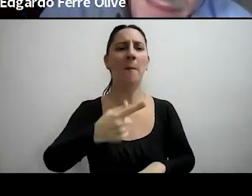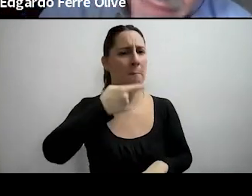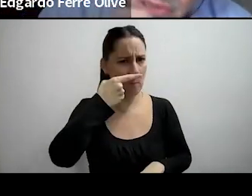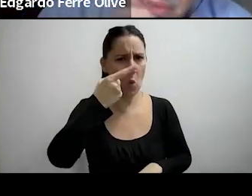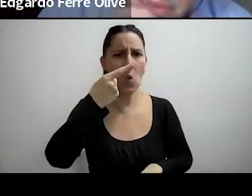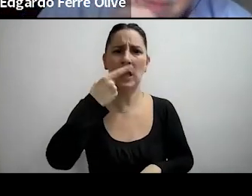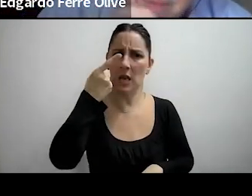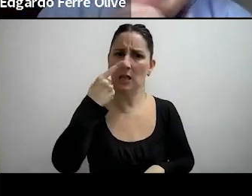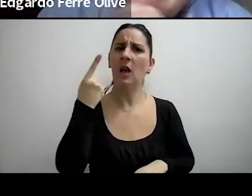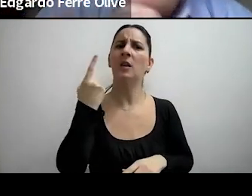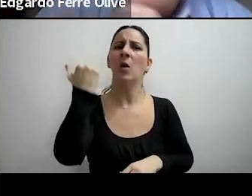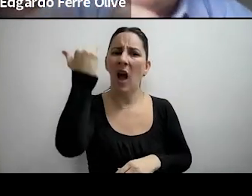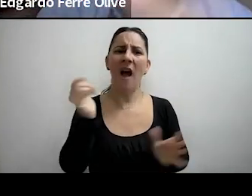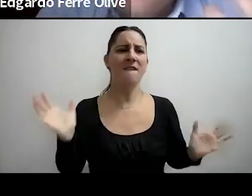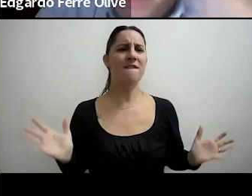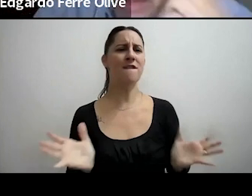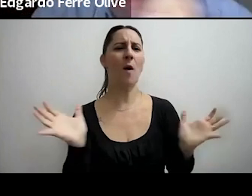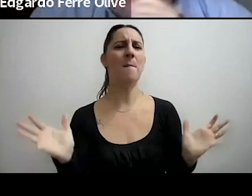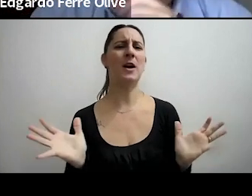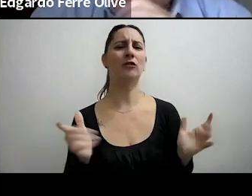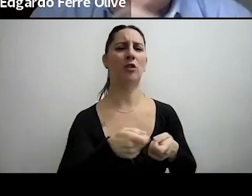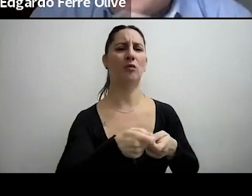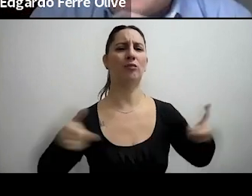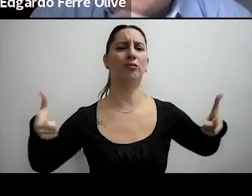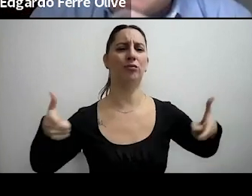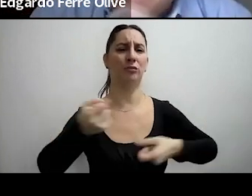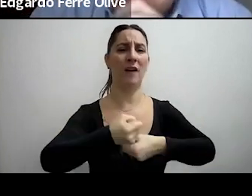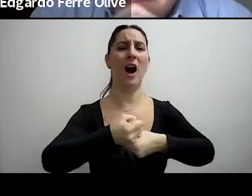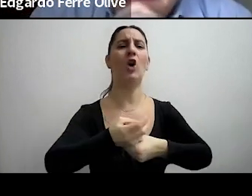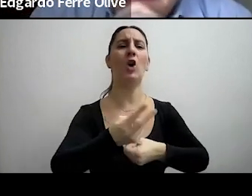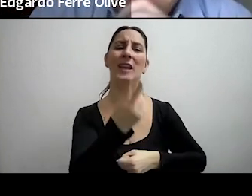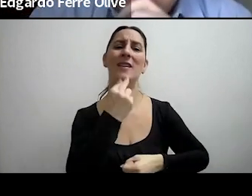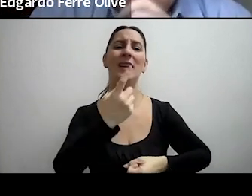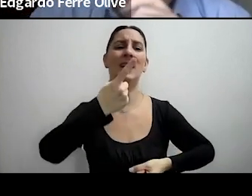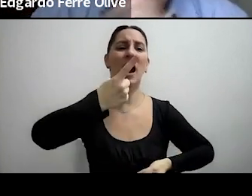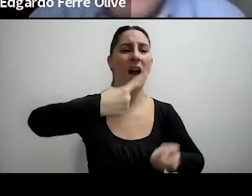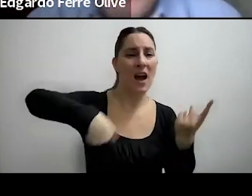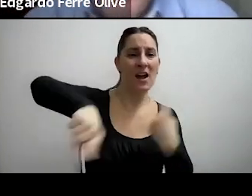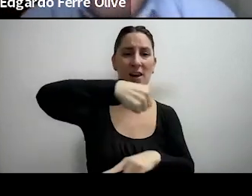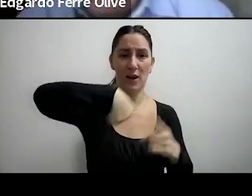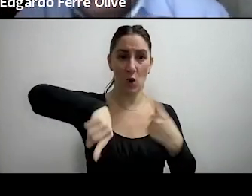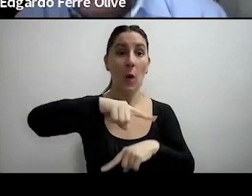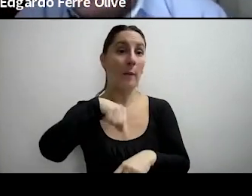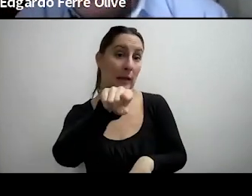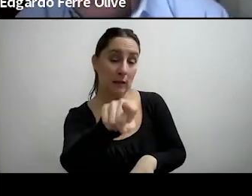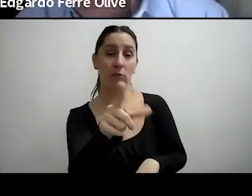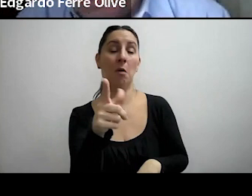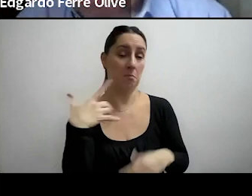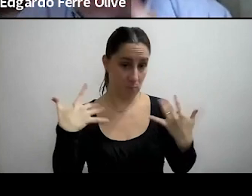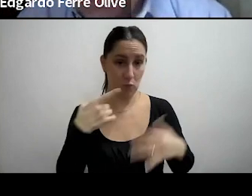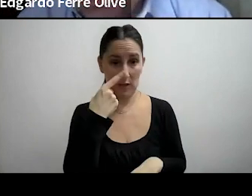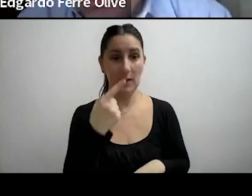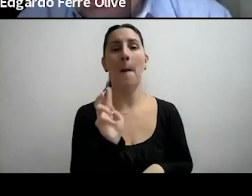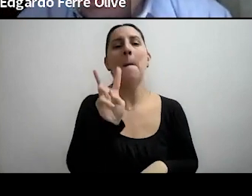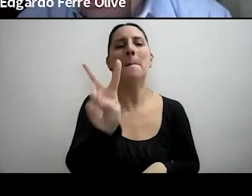fomentar mayor empleo y utilización de energías renovables, que va a ser, parece, algo muy interesante. Los permisos de